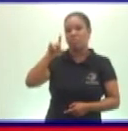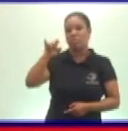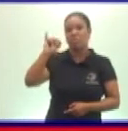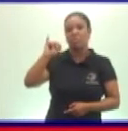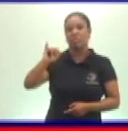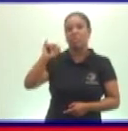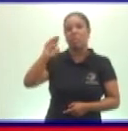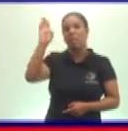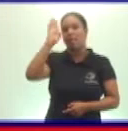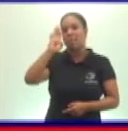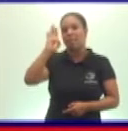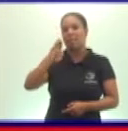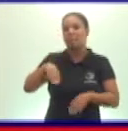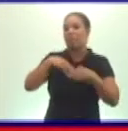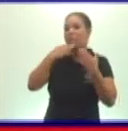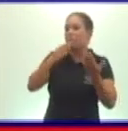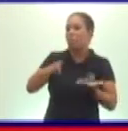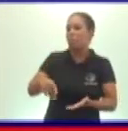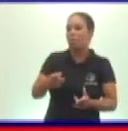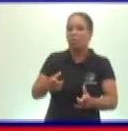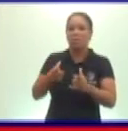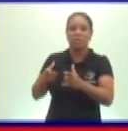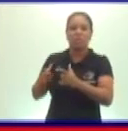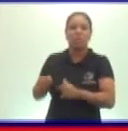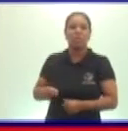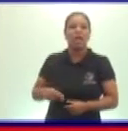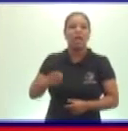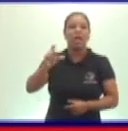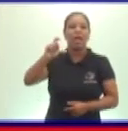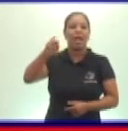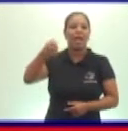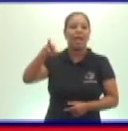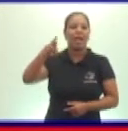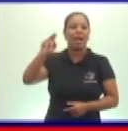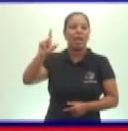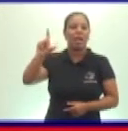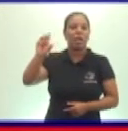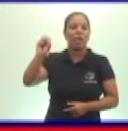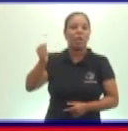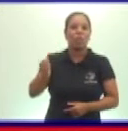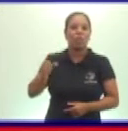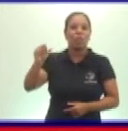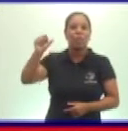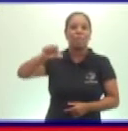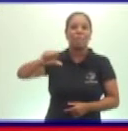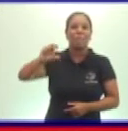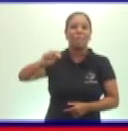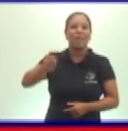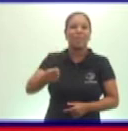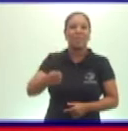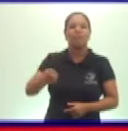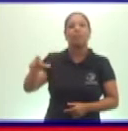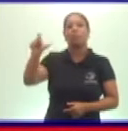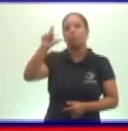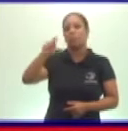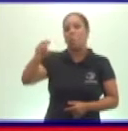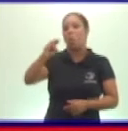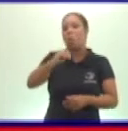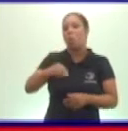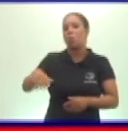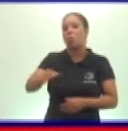de Bahía, muere asesinado Carlos Marinela, que es un dirigente comunista y que en definitiva organizó la